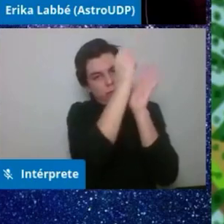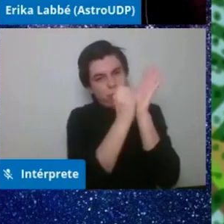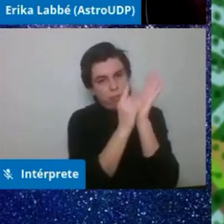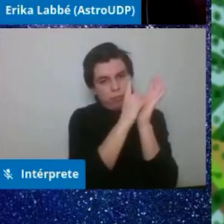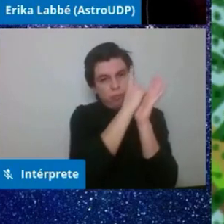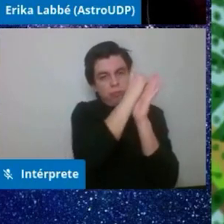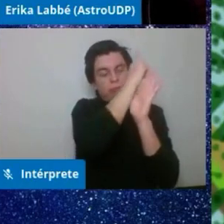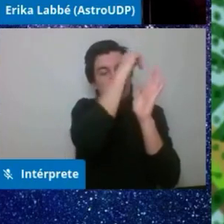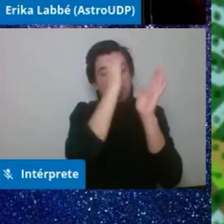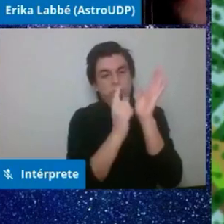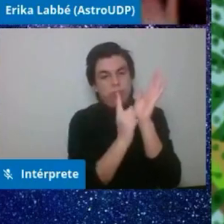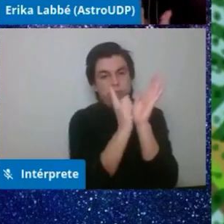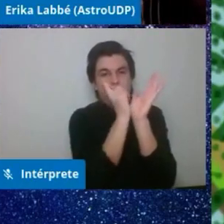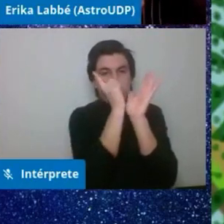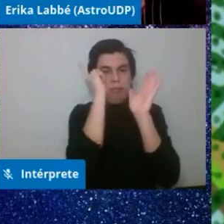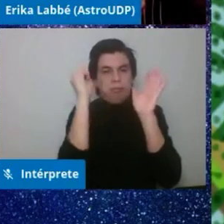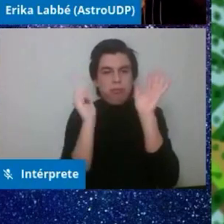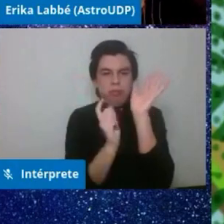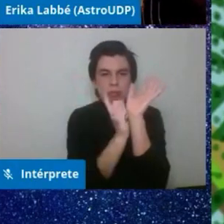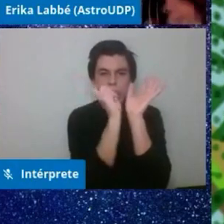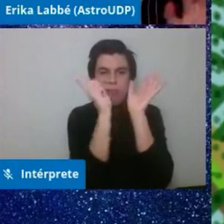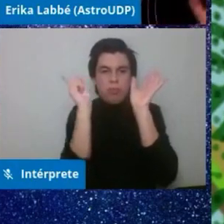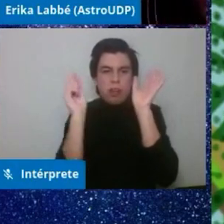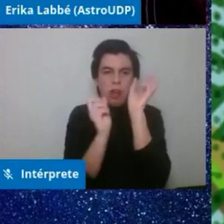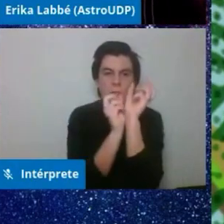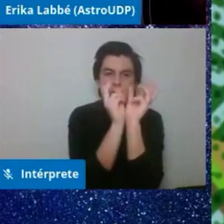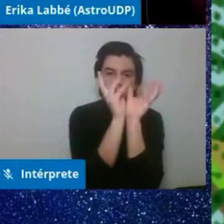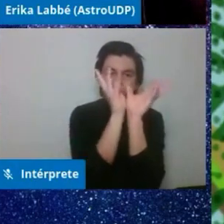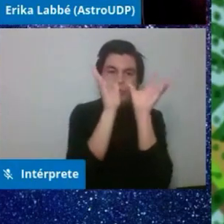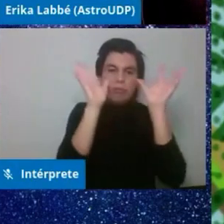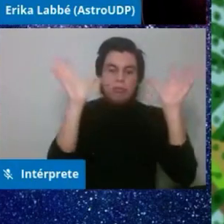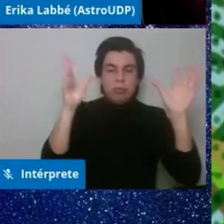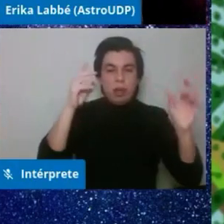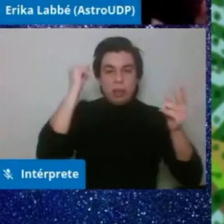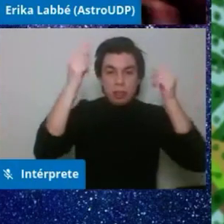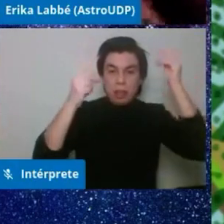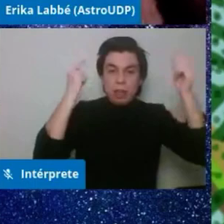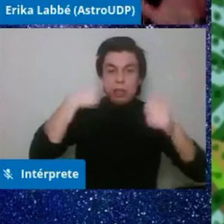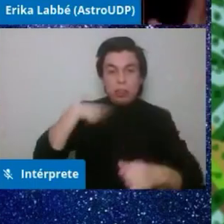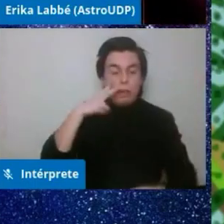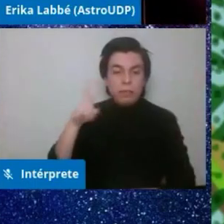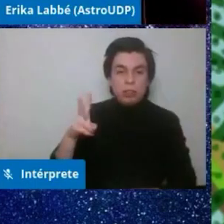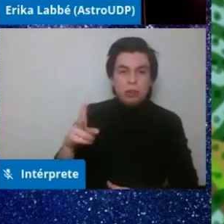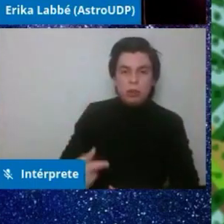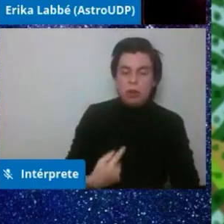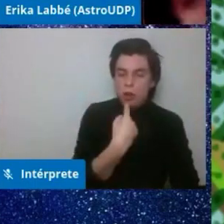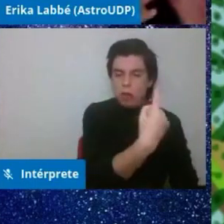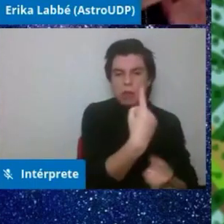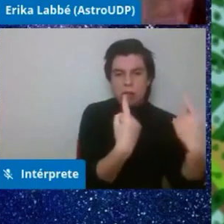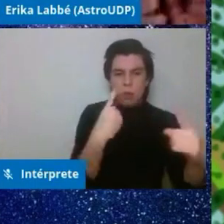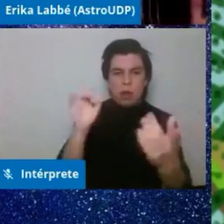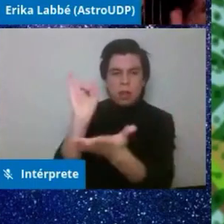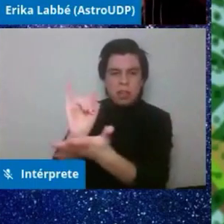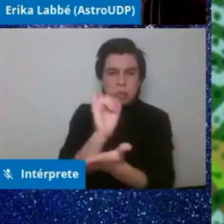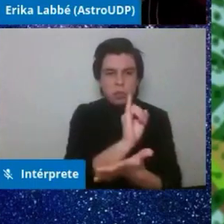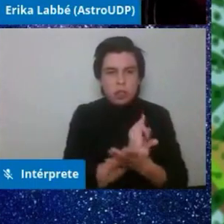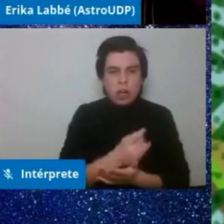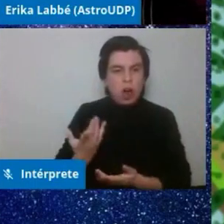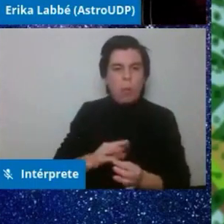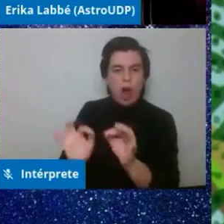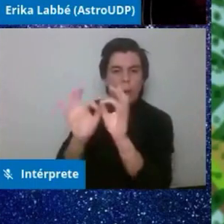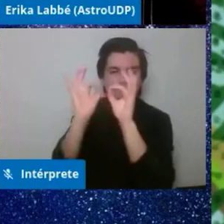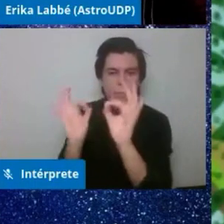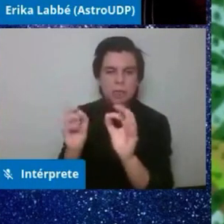van como complementándose entre sí. Yo he visto, por ejemplo, que cada una de estas instituciones como que se especializa en alguna